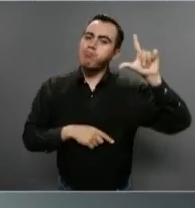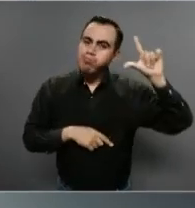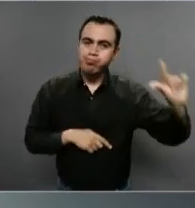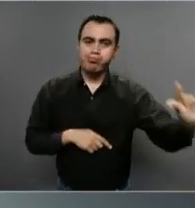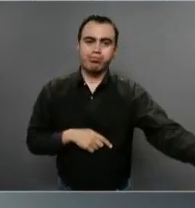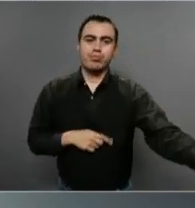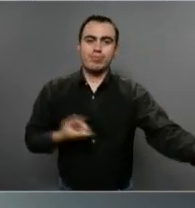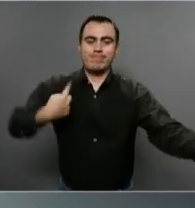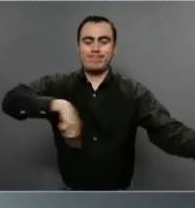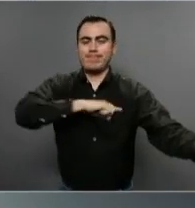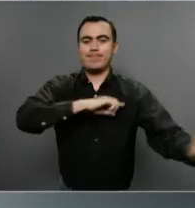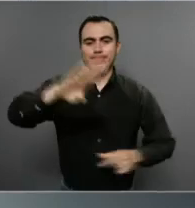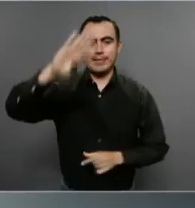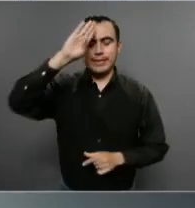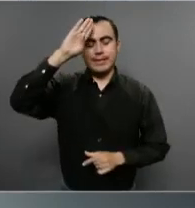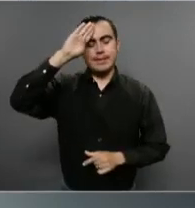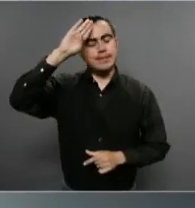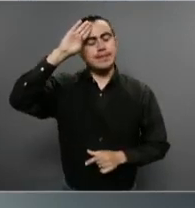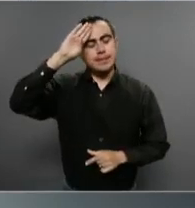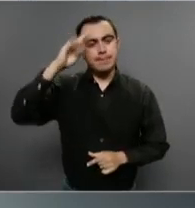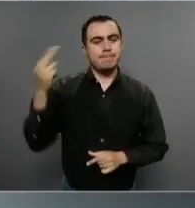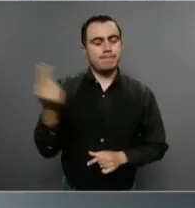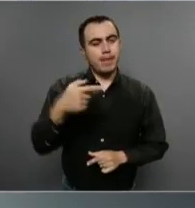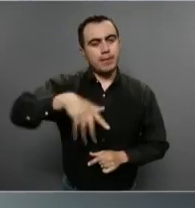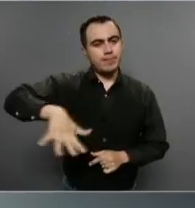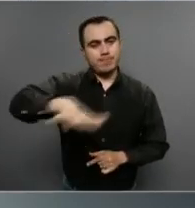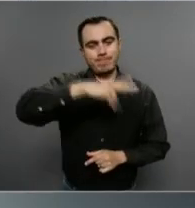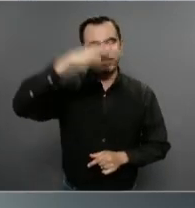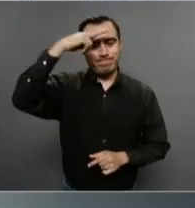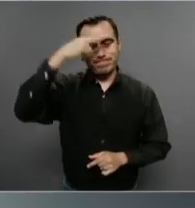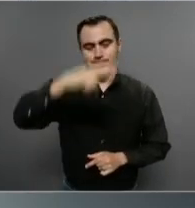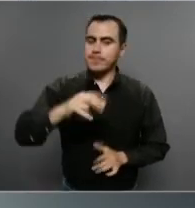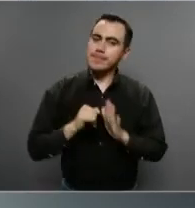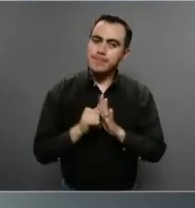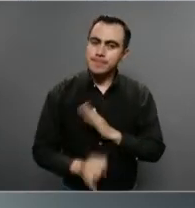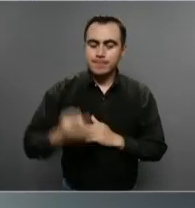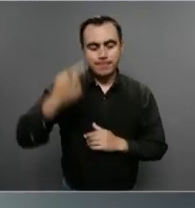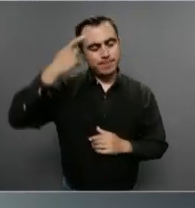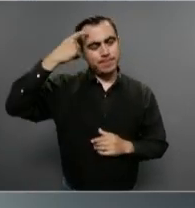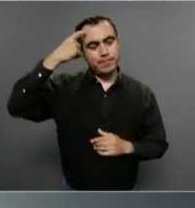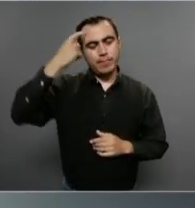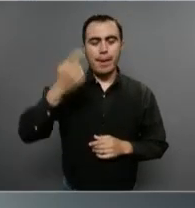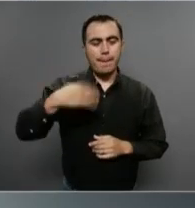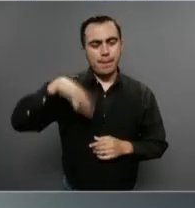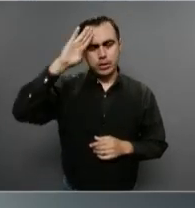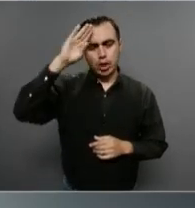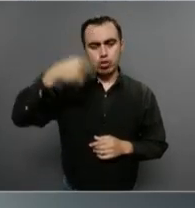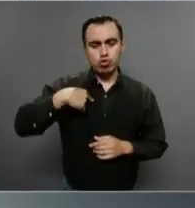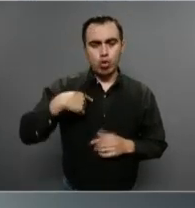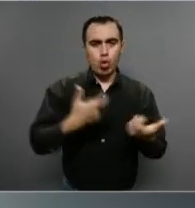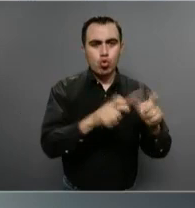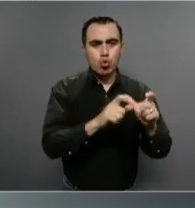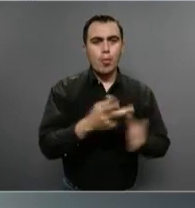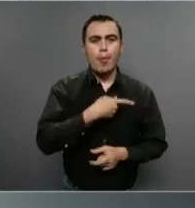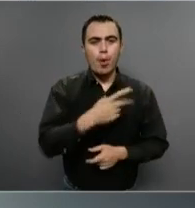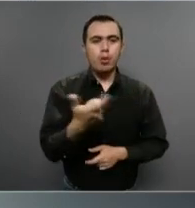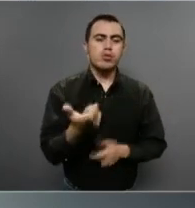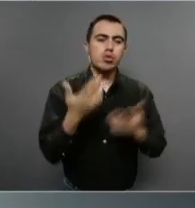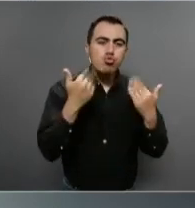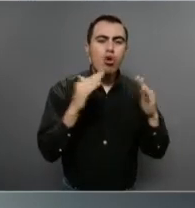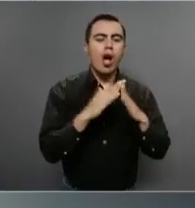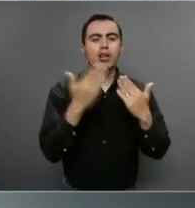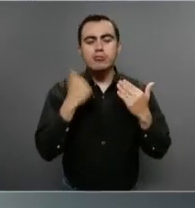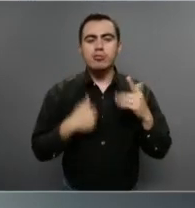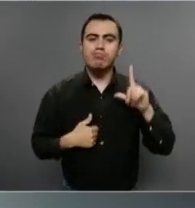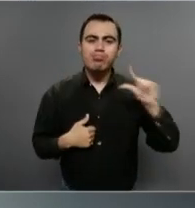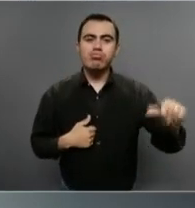profundo. Ahora sí que en este México profundo tenemos que analizar eso. ¿Por qué lo pobre lo rechazamos? Y en este caso la